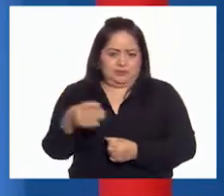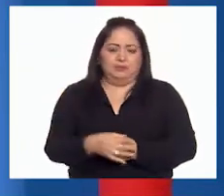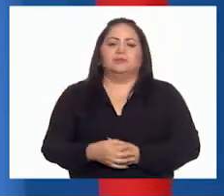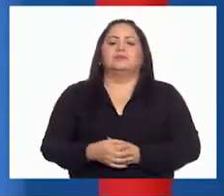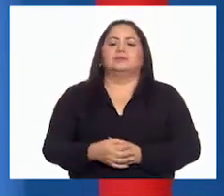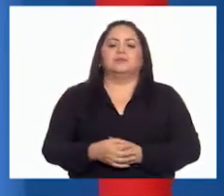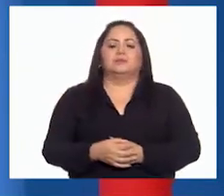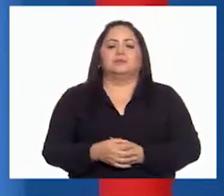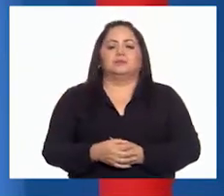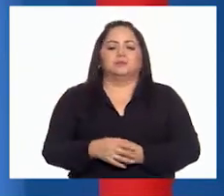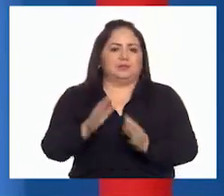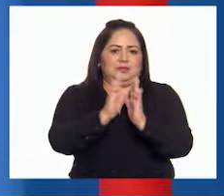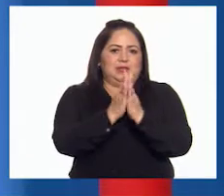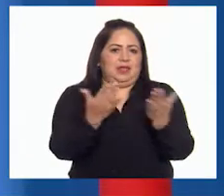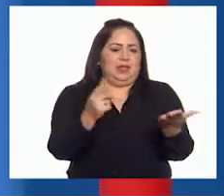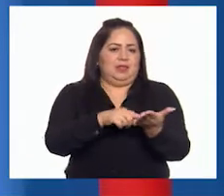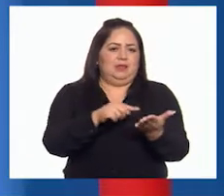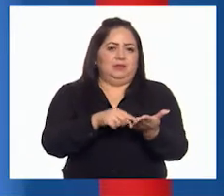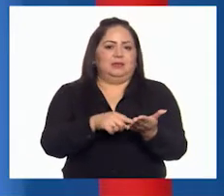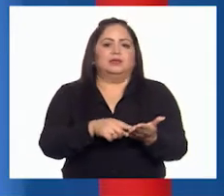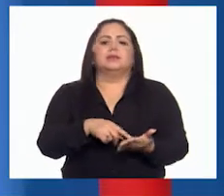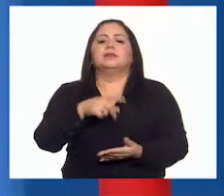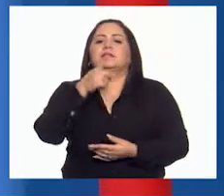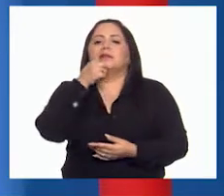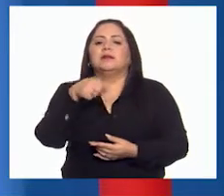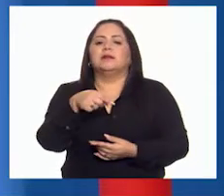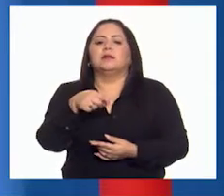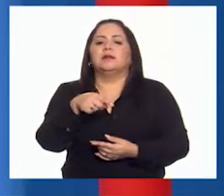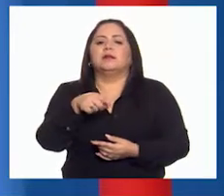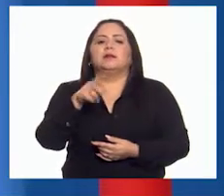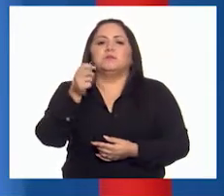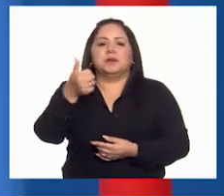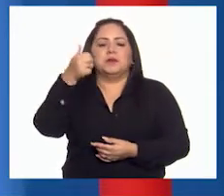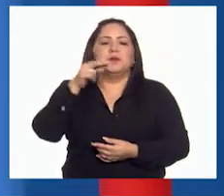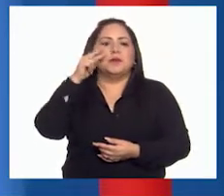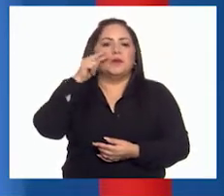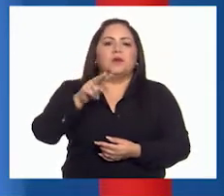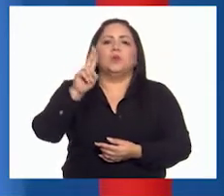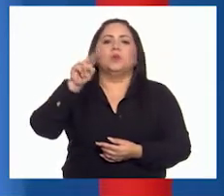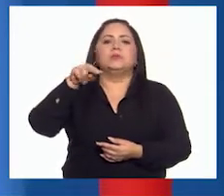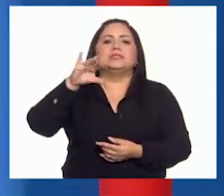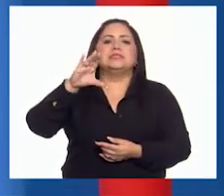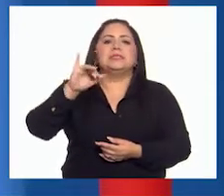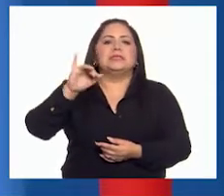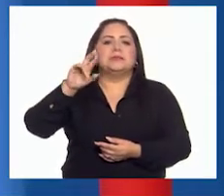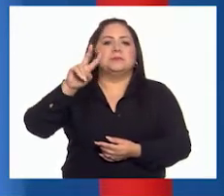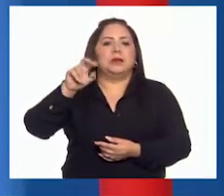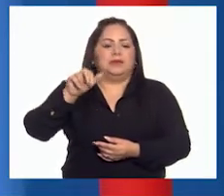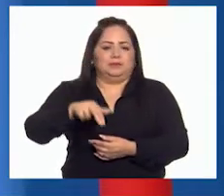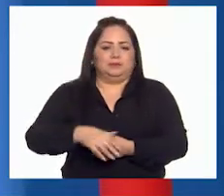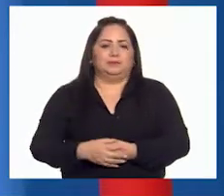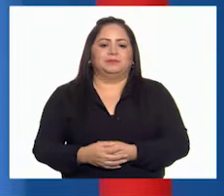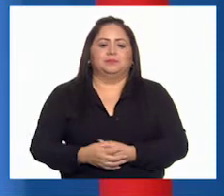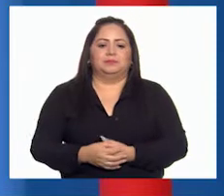lógicamente aparecen aquí en el poema. Y pues me manda a ver uncir. Veamos.